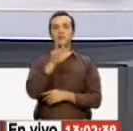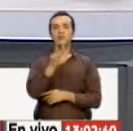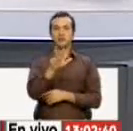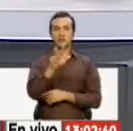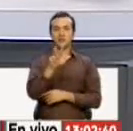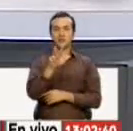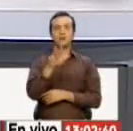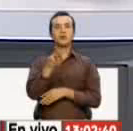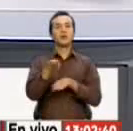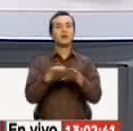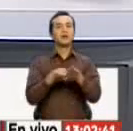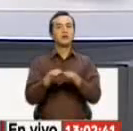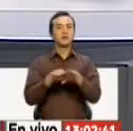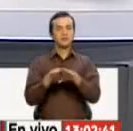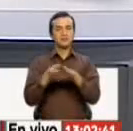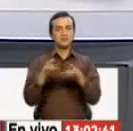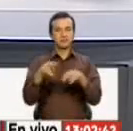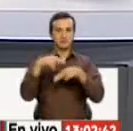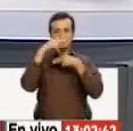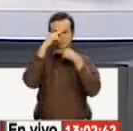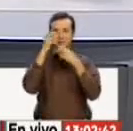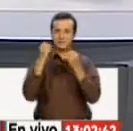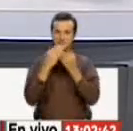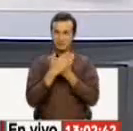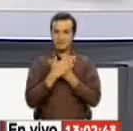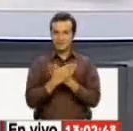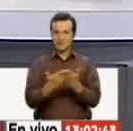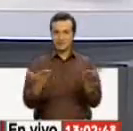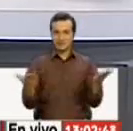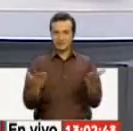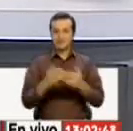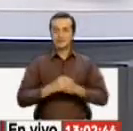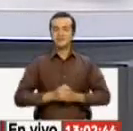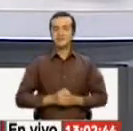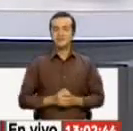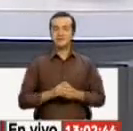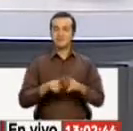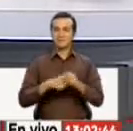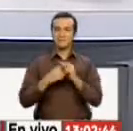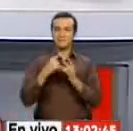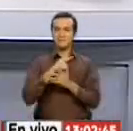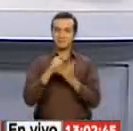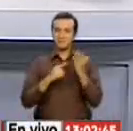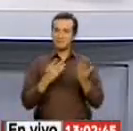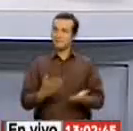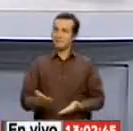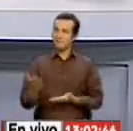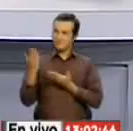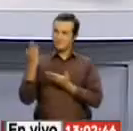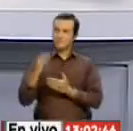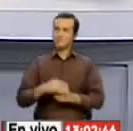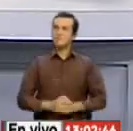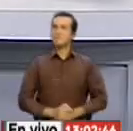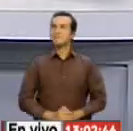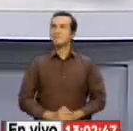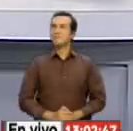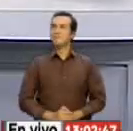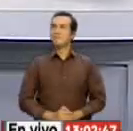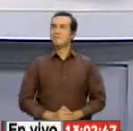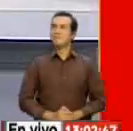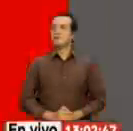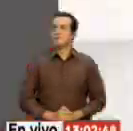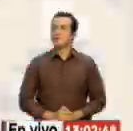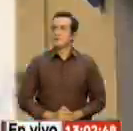la Super FM de Imbabura, retransmiten nuestros espacios informativos. Iniciamos con nuestros titulares. Bienvenidos.